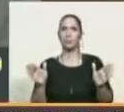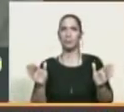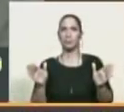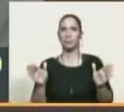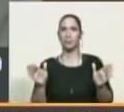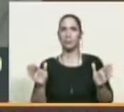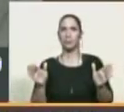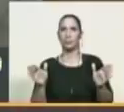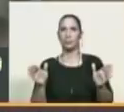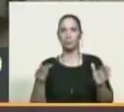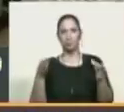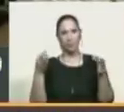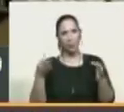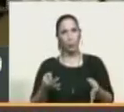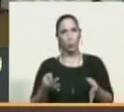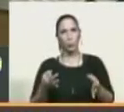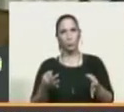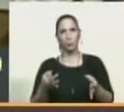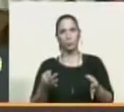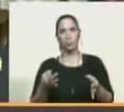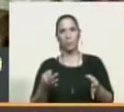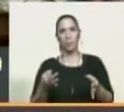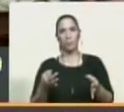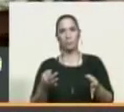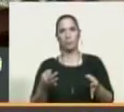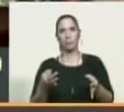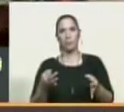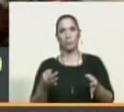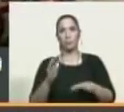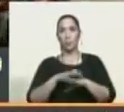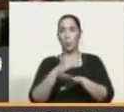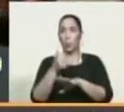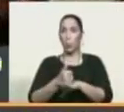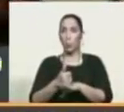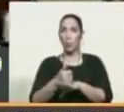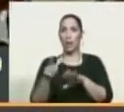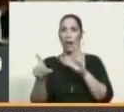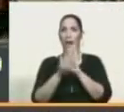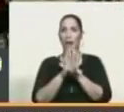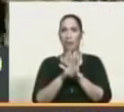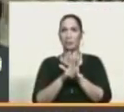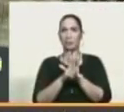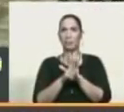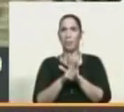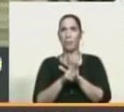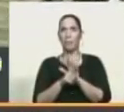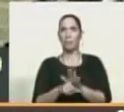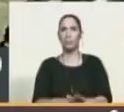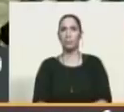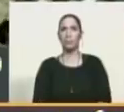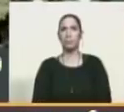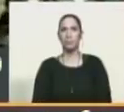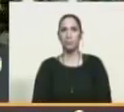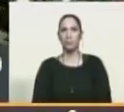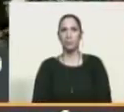Se abre un espacio, seguramente, como Elvis dijo que yo era el culpable de toda esta ley, porque yo vengo desde que yo era, ¿cómo